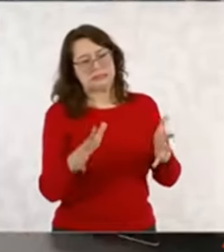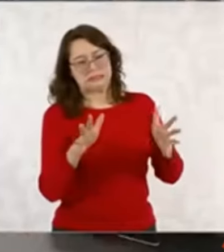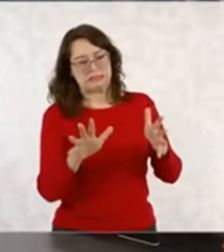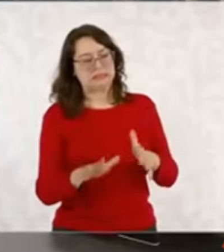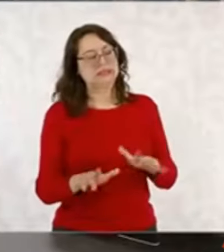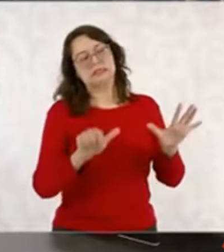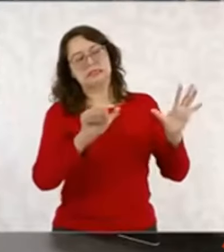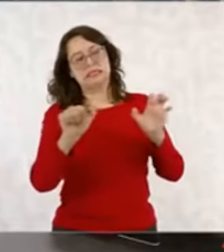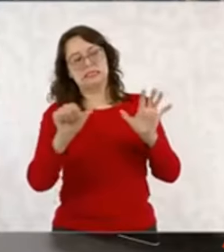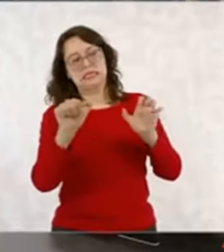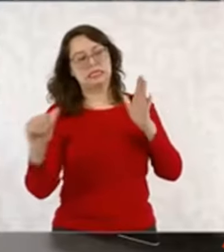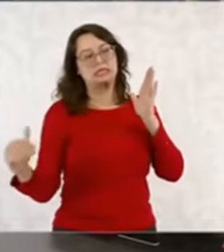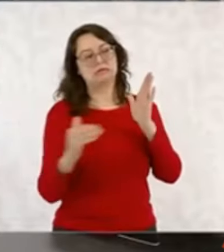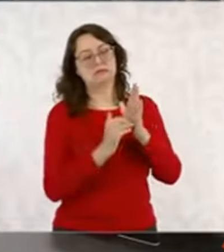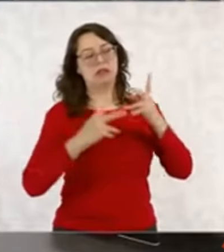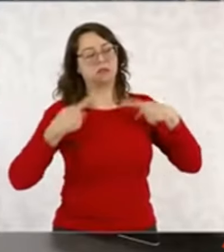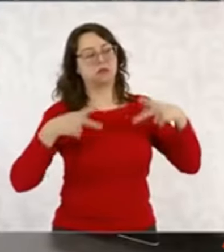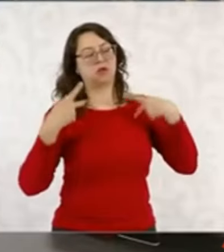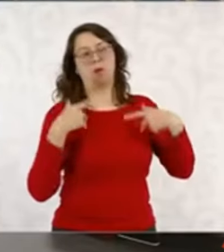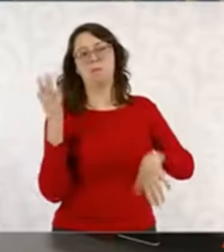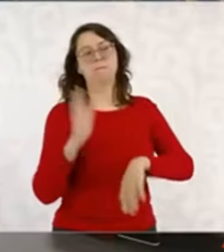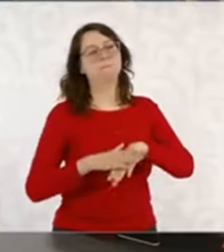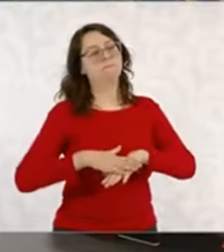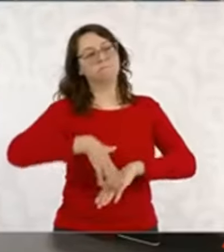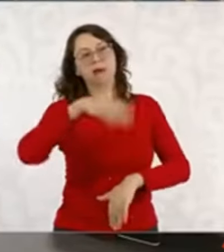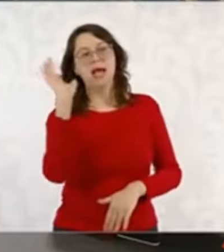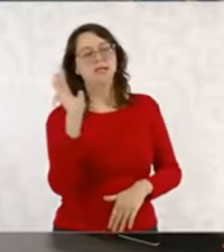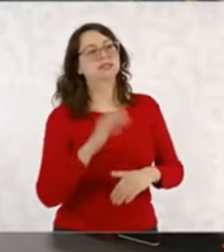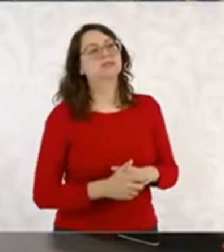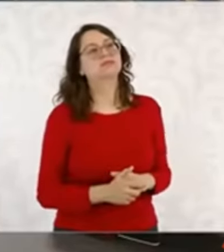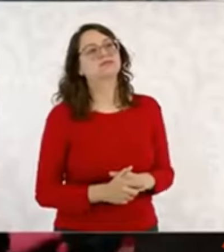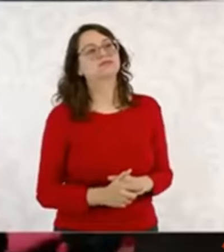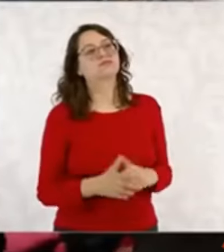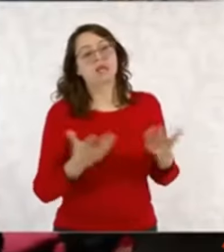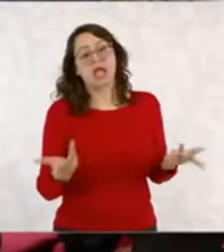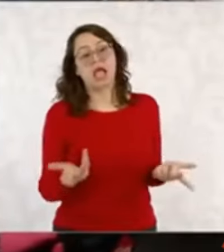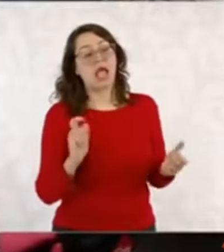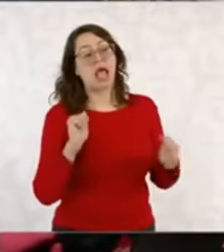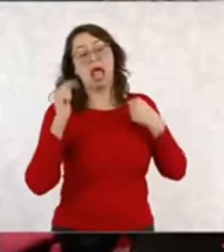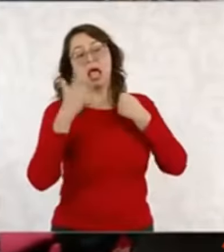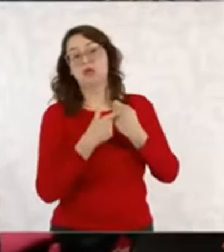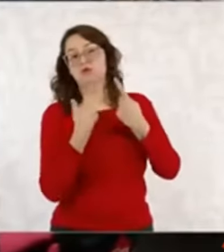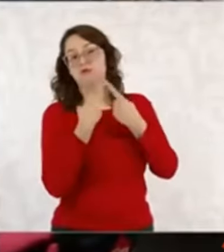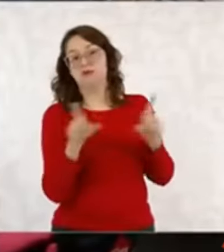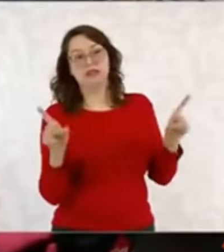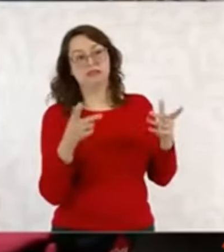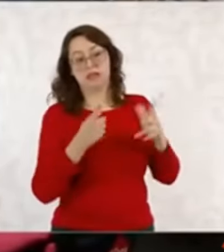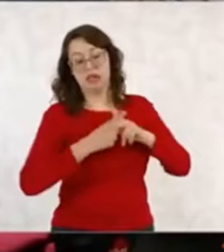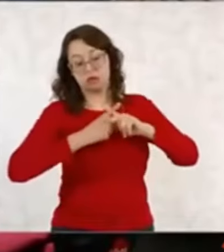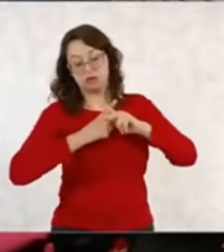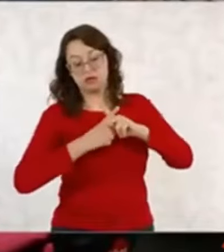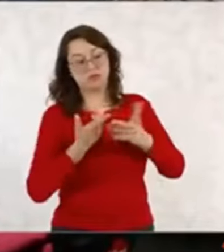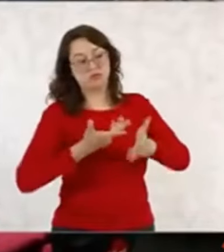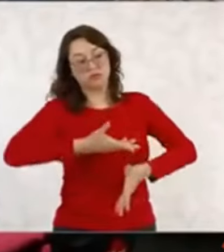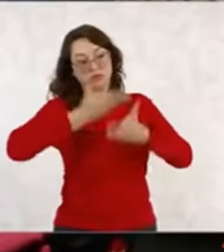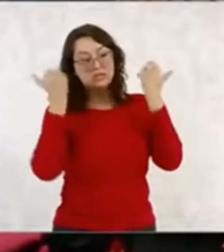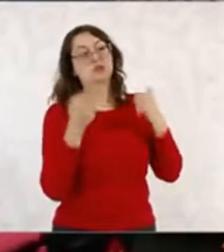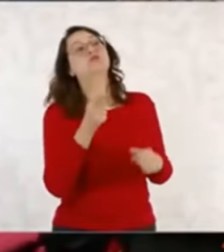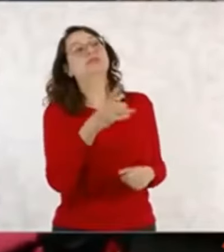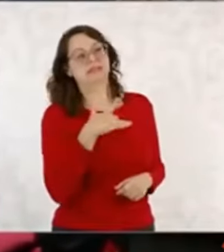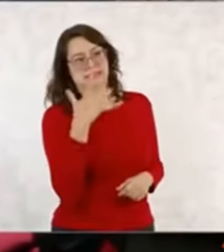de 600,000 presentes. No sé si hubo alguna variación y quisiera preguntarle este sentir.